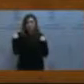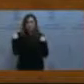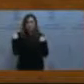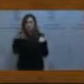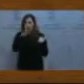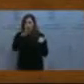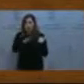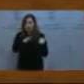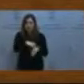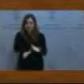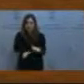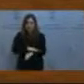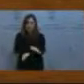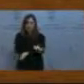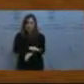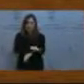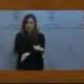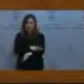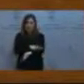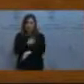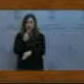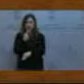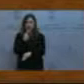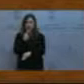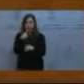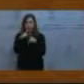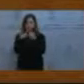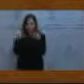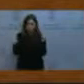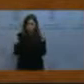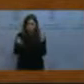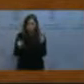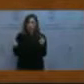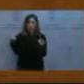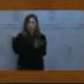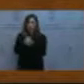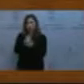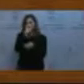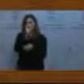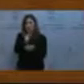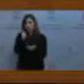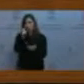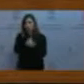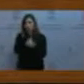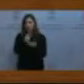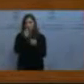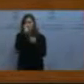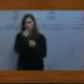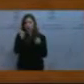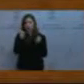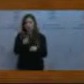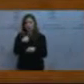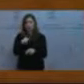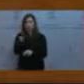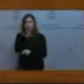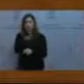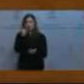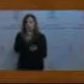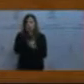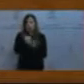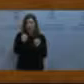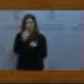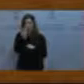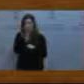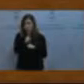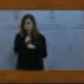Asturias a otro año sin presupuestos. Le vuelvo a repetir, aunque no le guste hoy, por puro sectarismo político, no